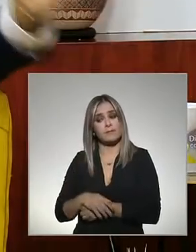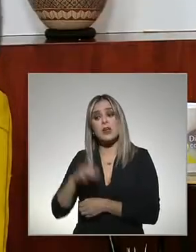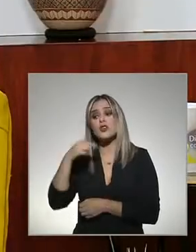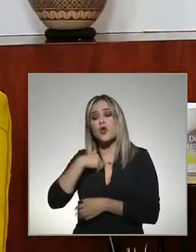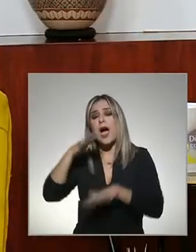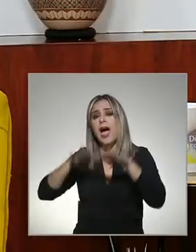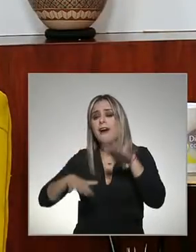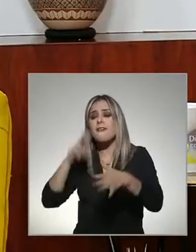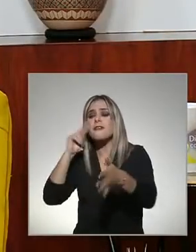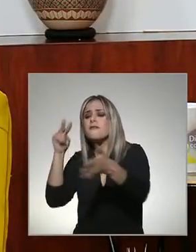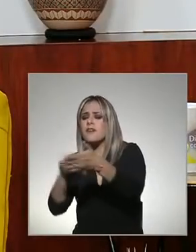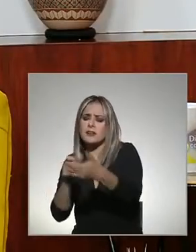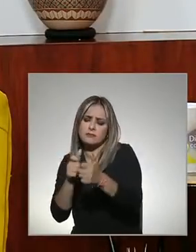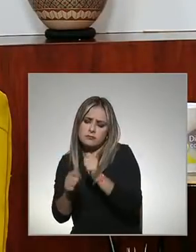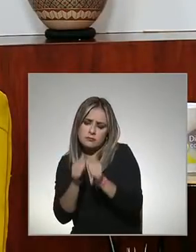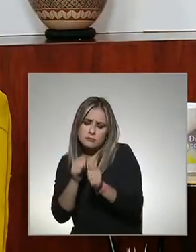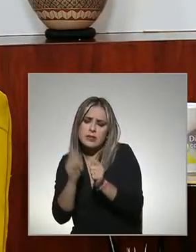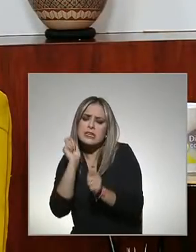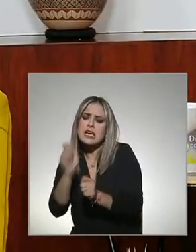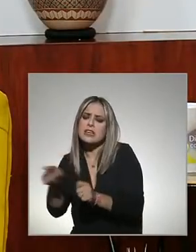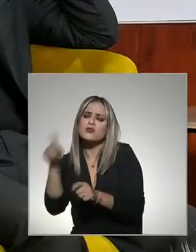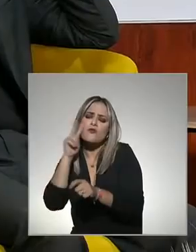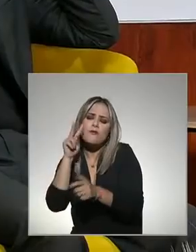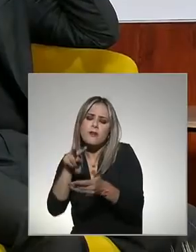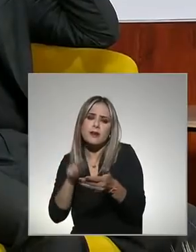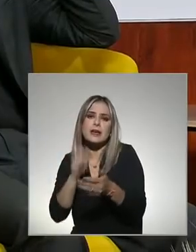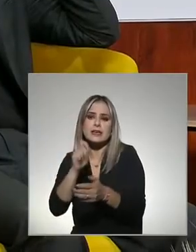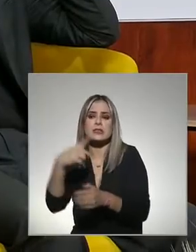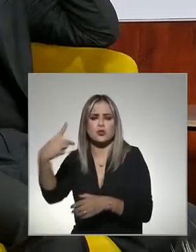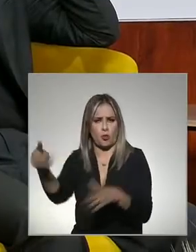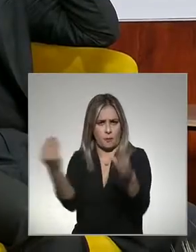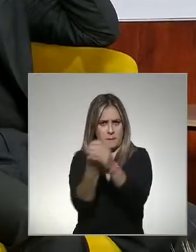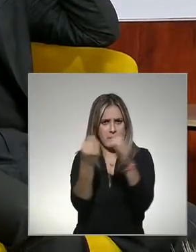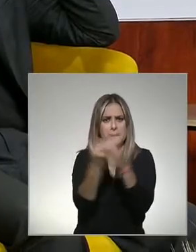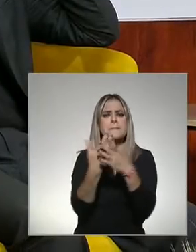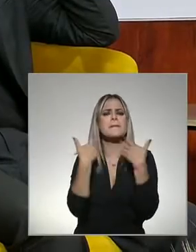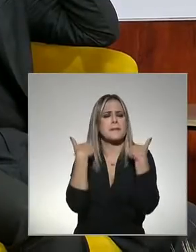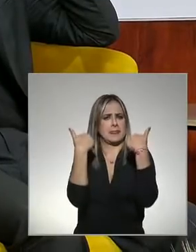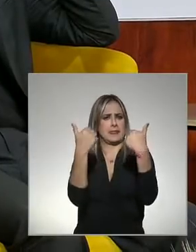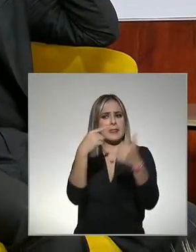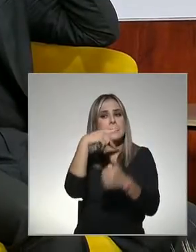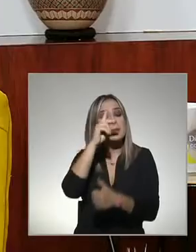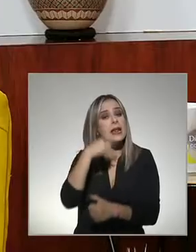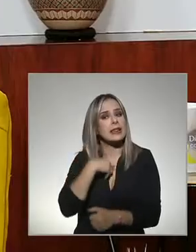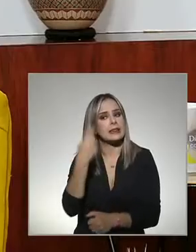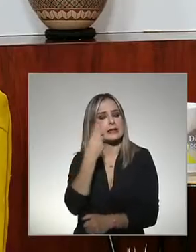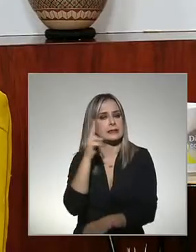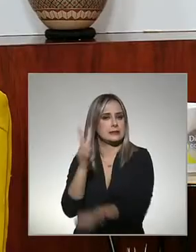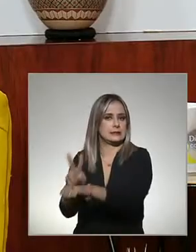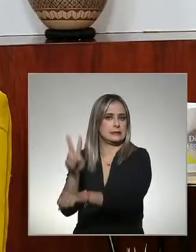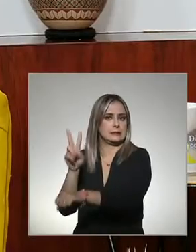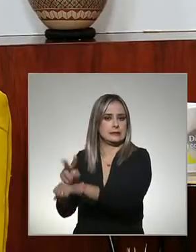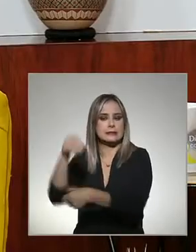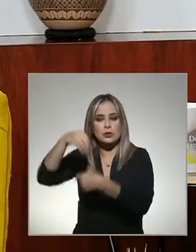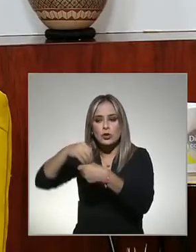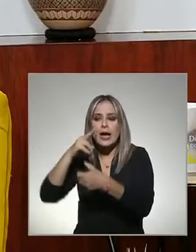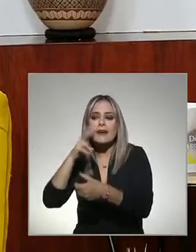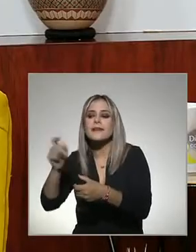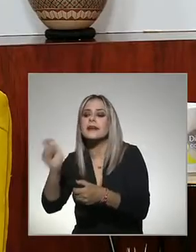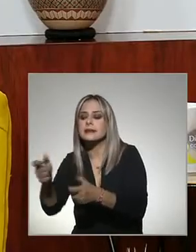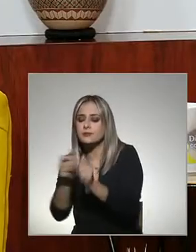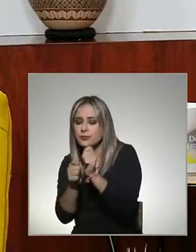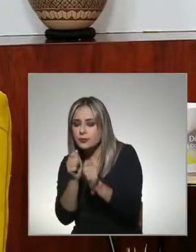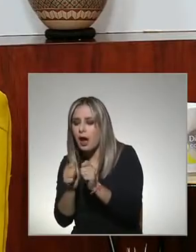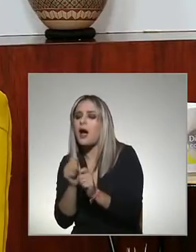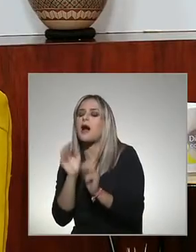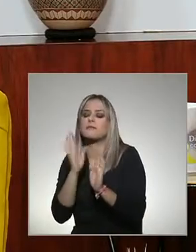supervisar. Aquí está el debate entre intimidad, privacidad y privacidad. ¿No? Y seguridad,